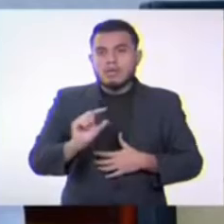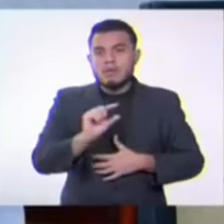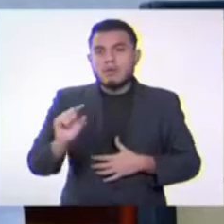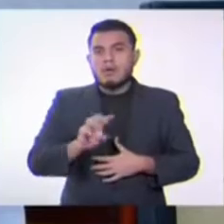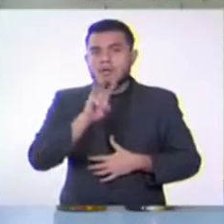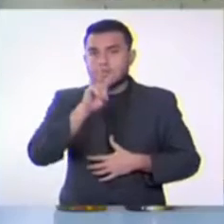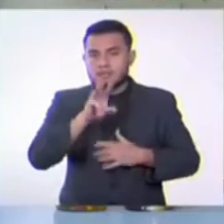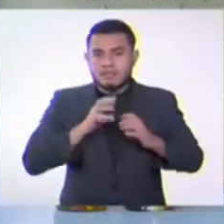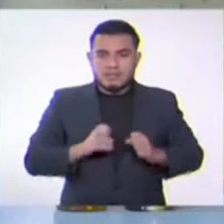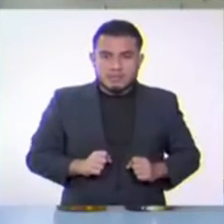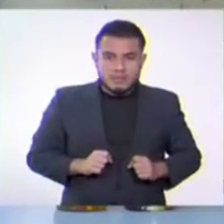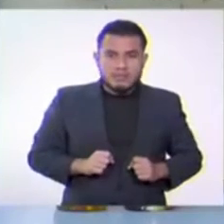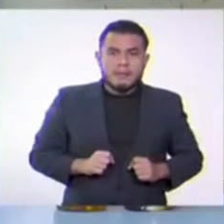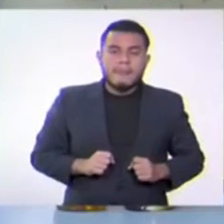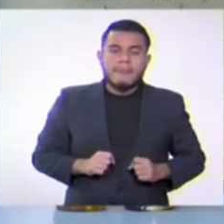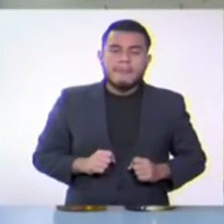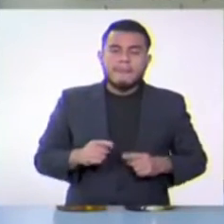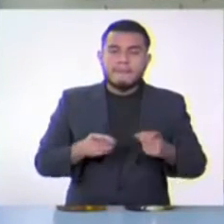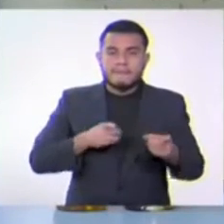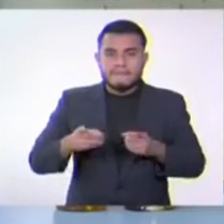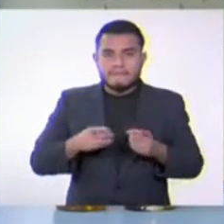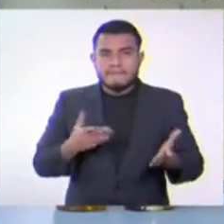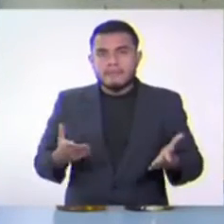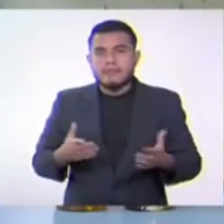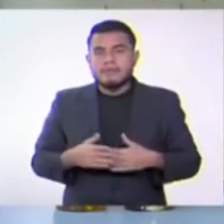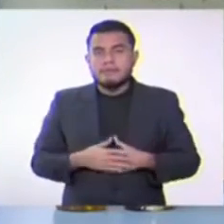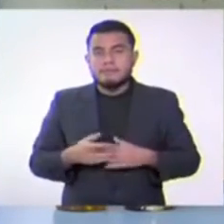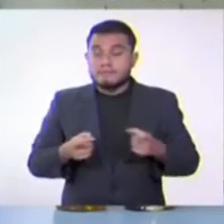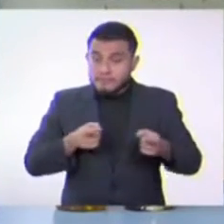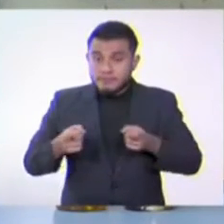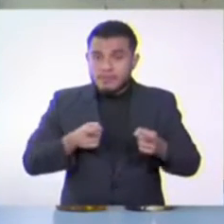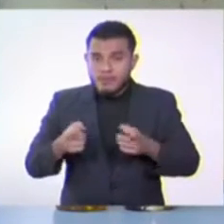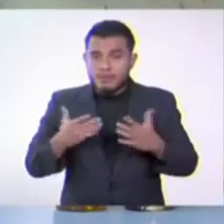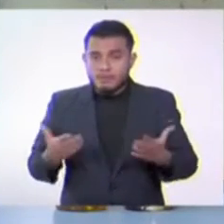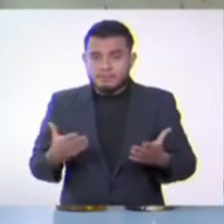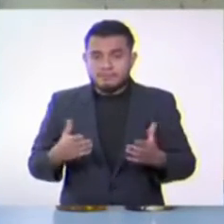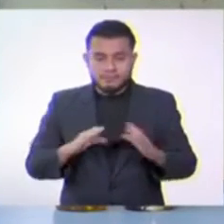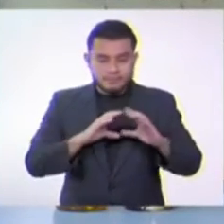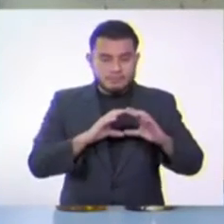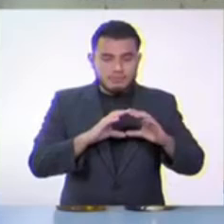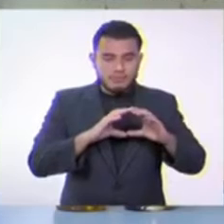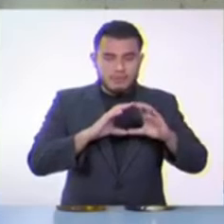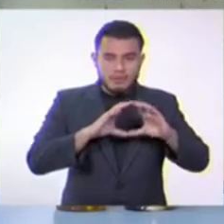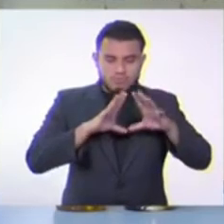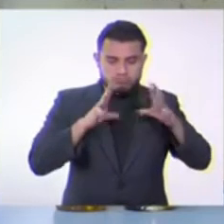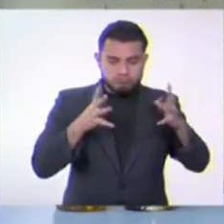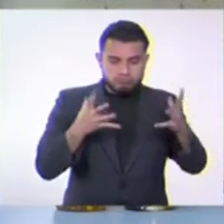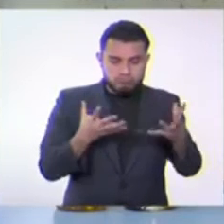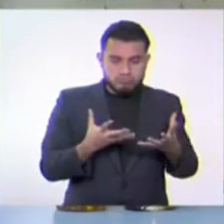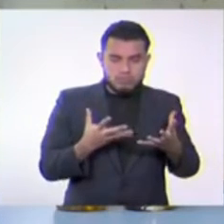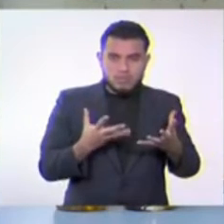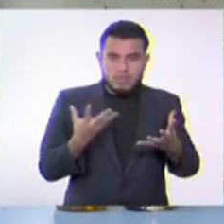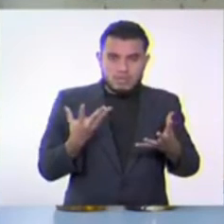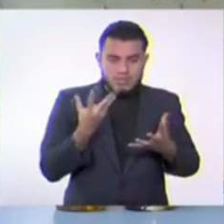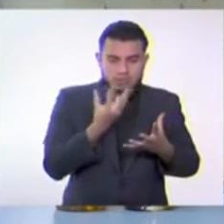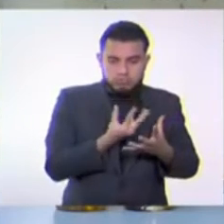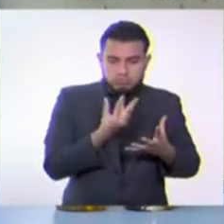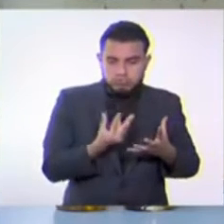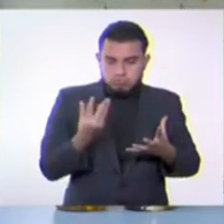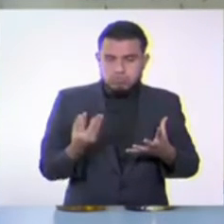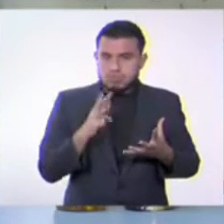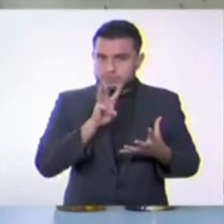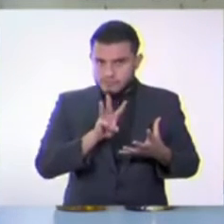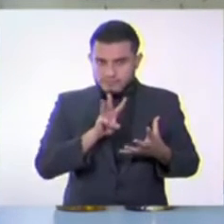3 dominios, es decir, una categoría que engloba a todos los seres vivos solo en 3 grupos. Estos grupos